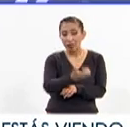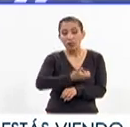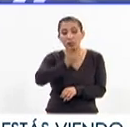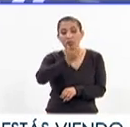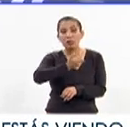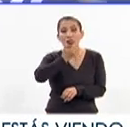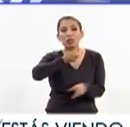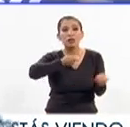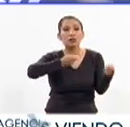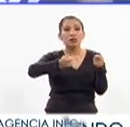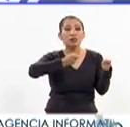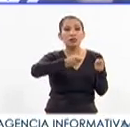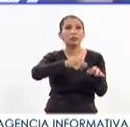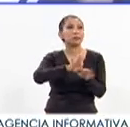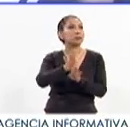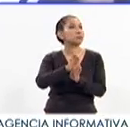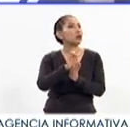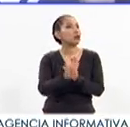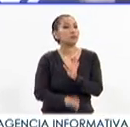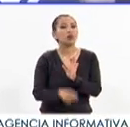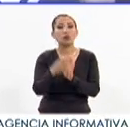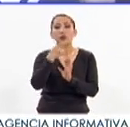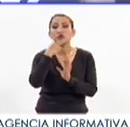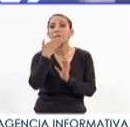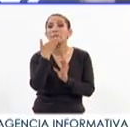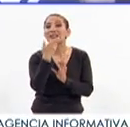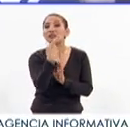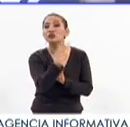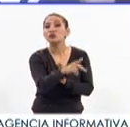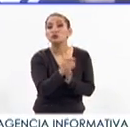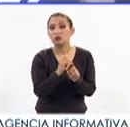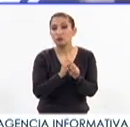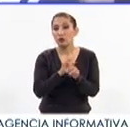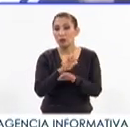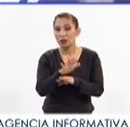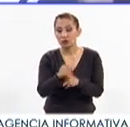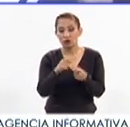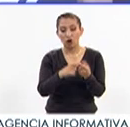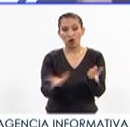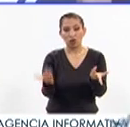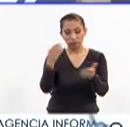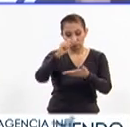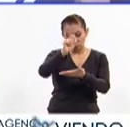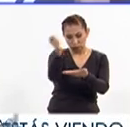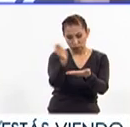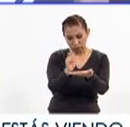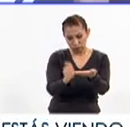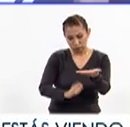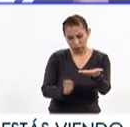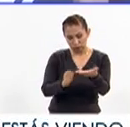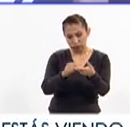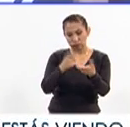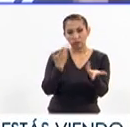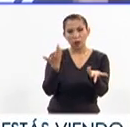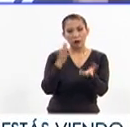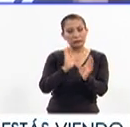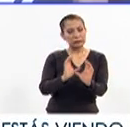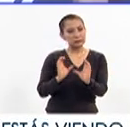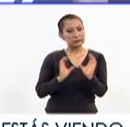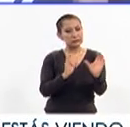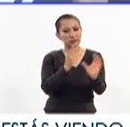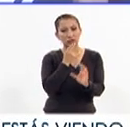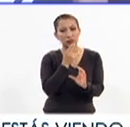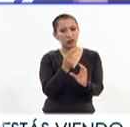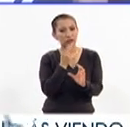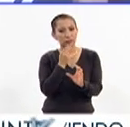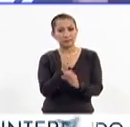prácticas operativas, desde el tener un manejo adecuado de la información, tener bitácoras, ser prudentes en el